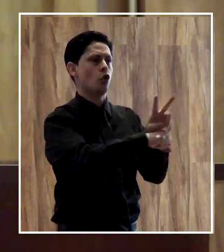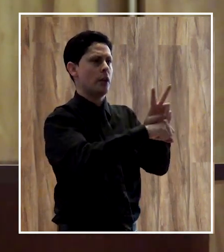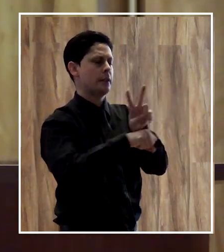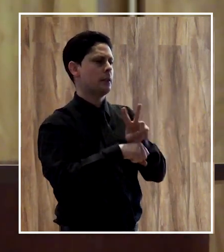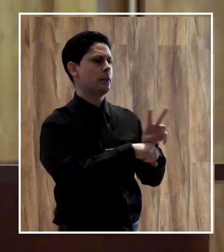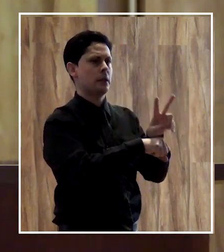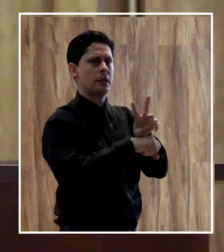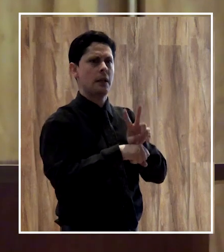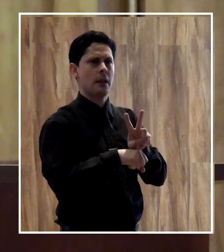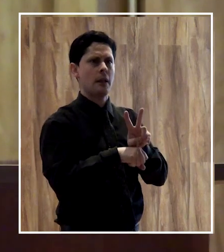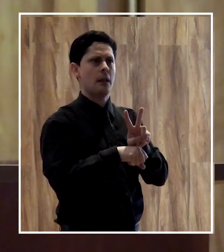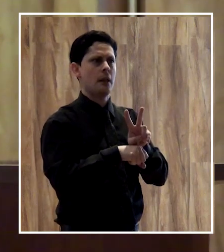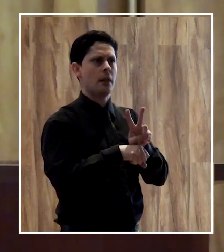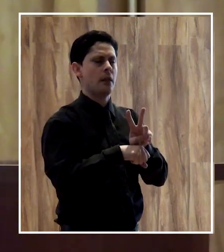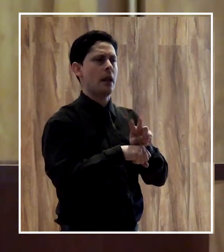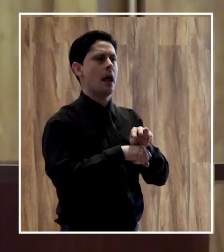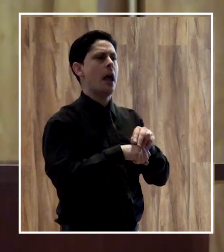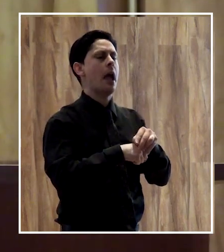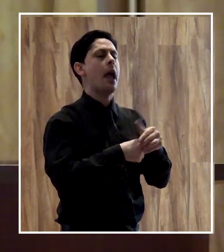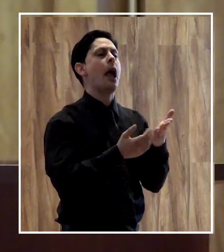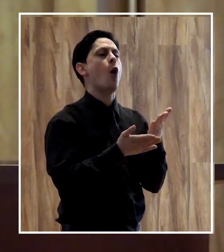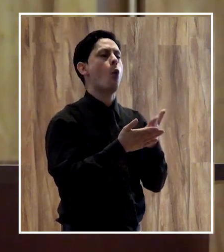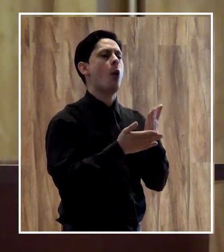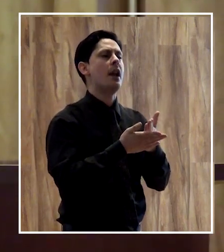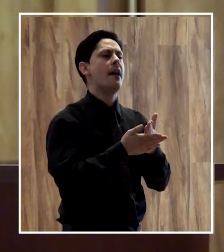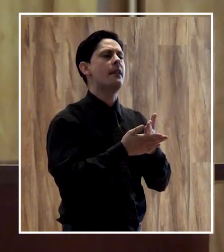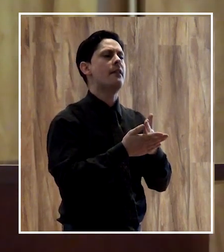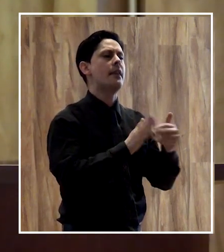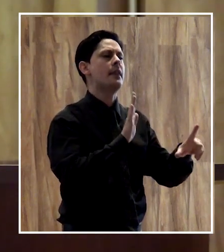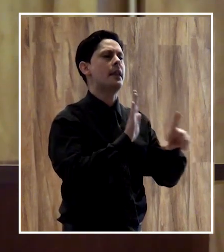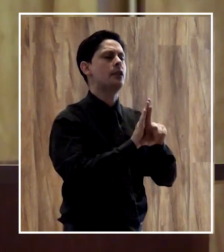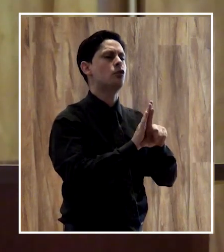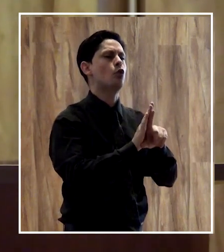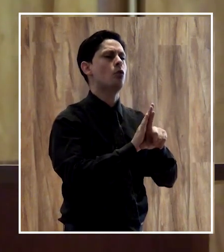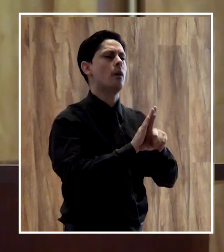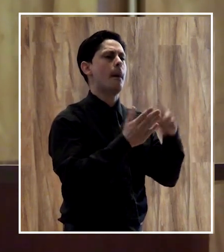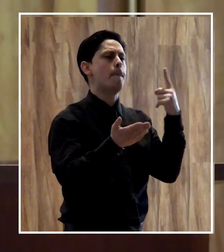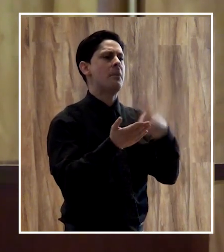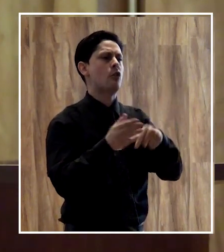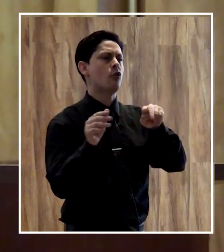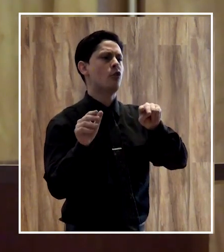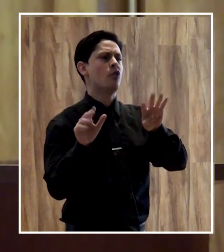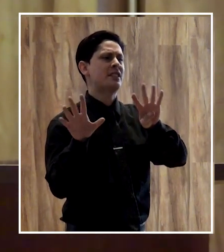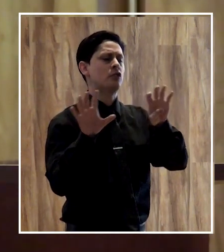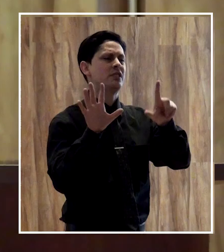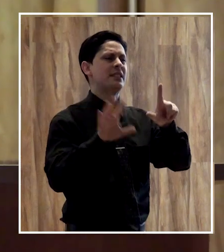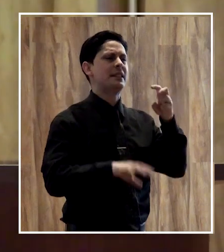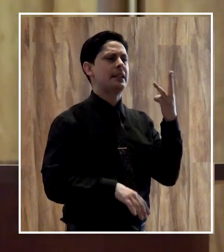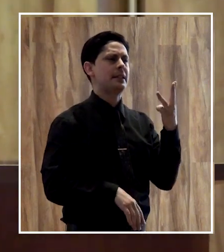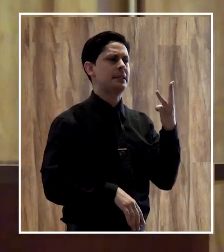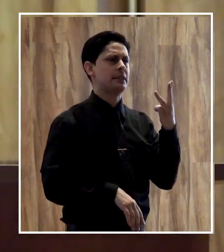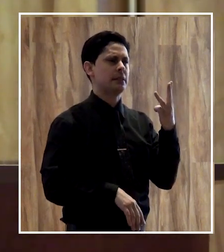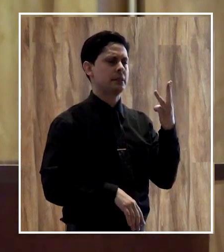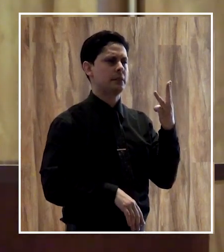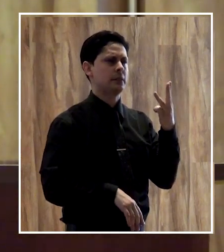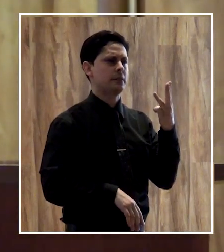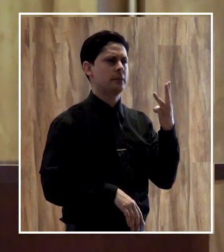de profesores de la Escuela de Derecho, nos sometieron en